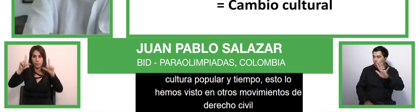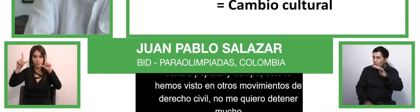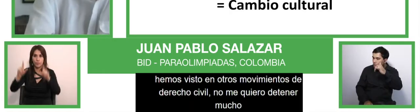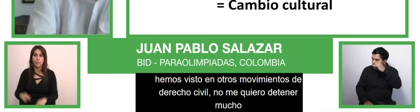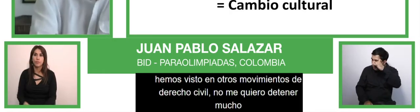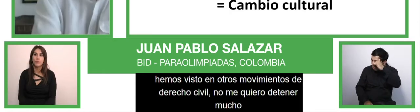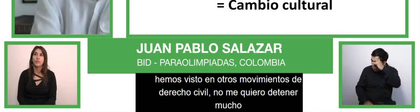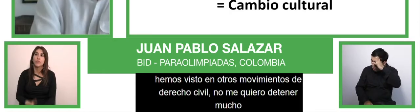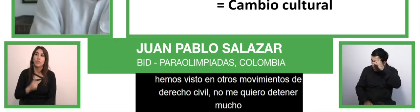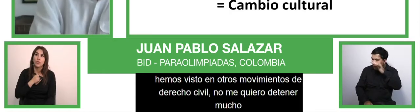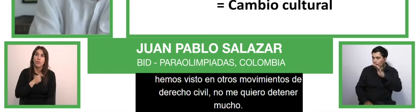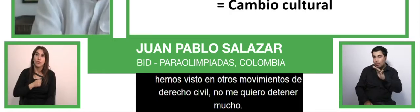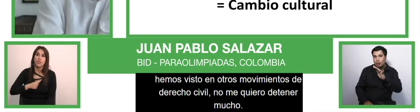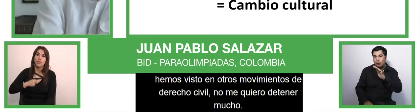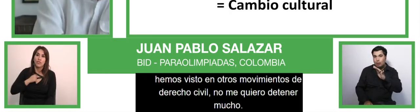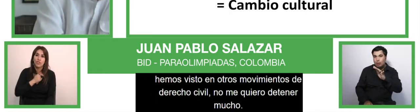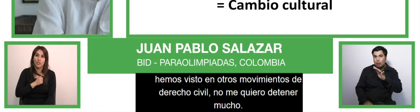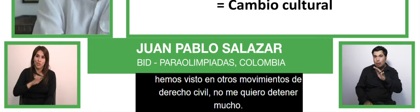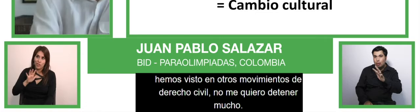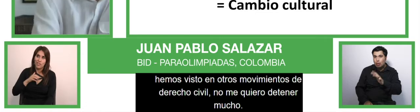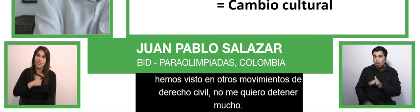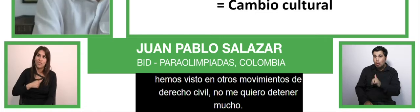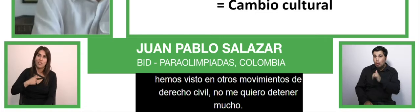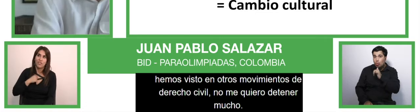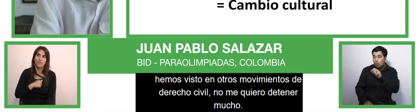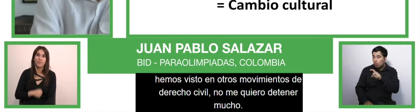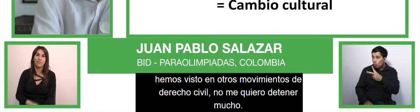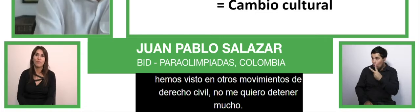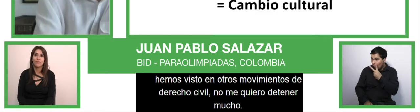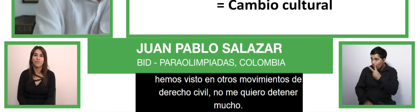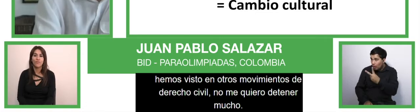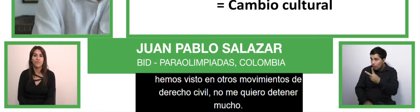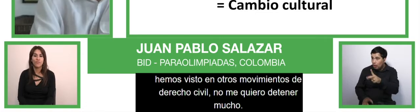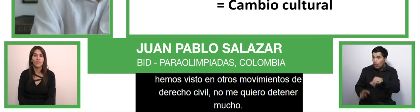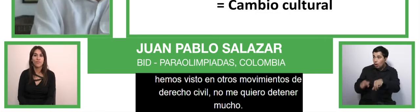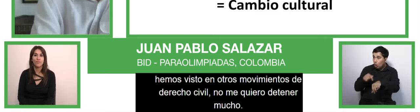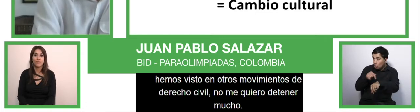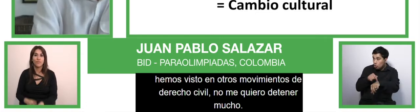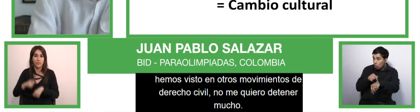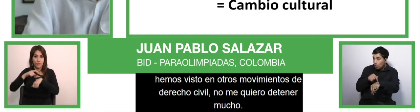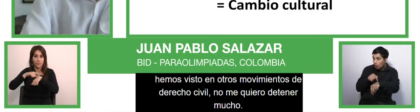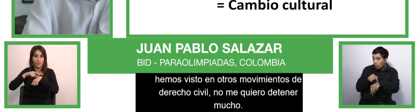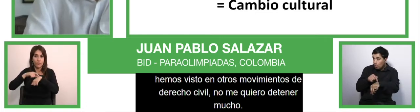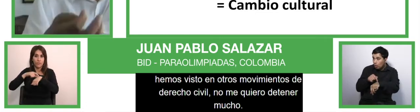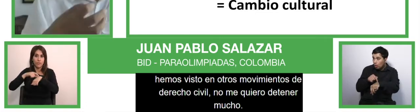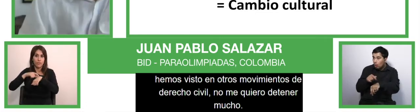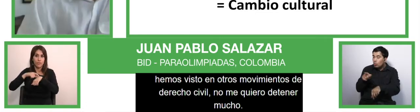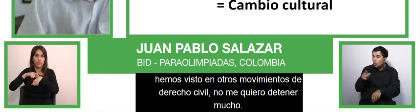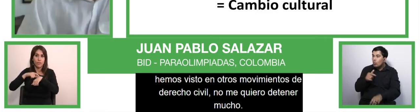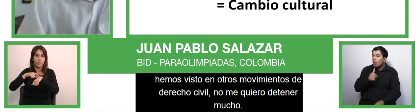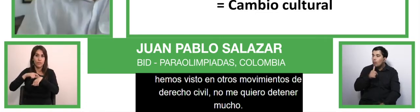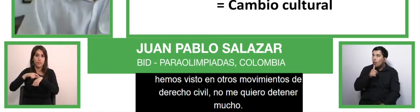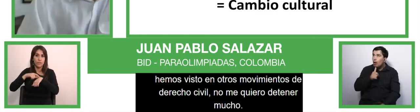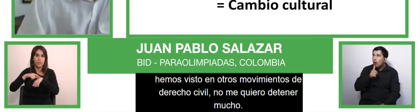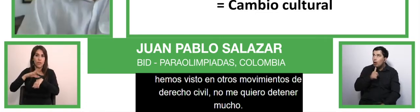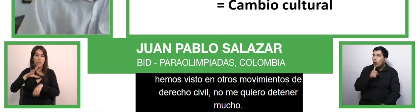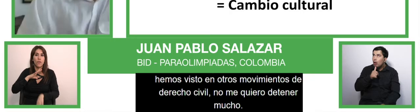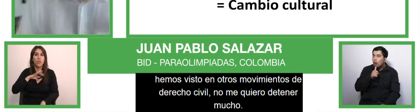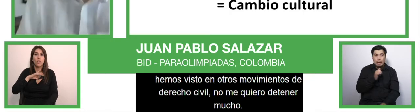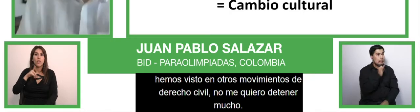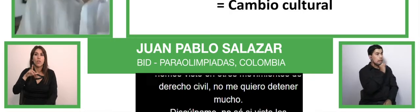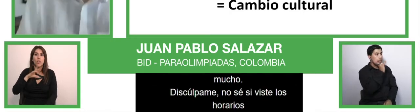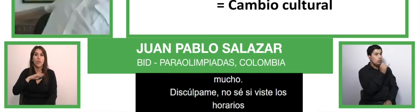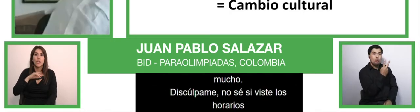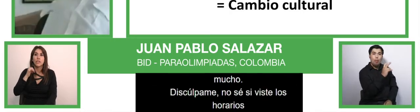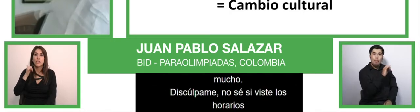Discúlpame, no sé si viste los horarios, te quedan... ¿Son 20